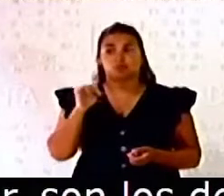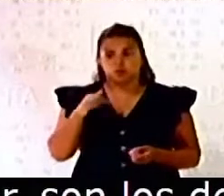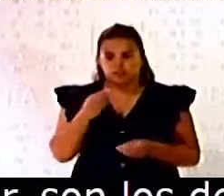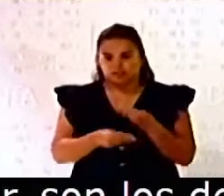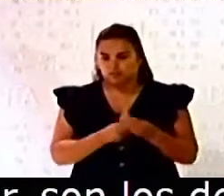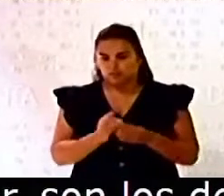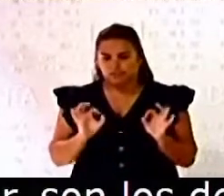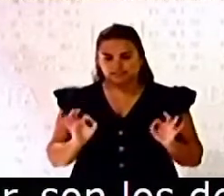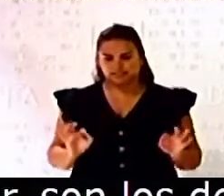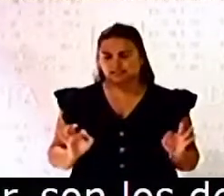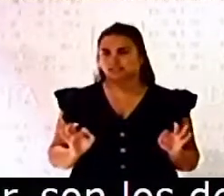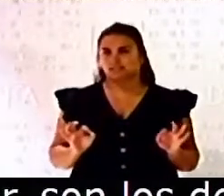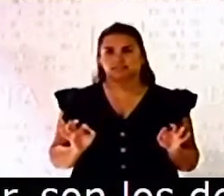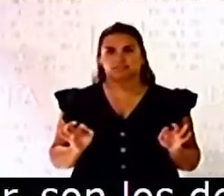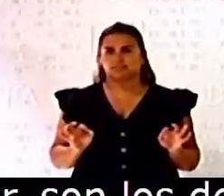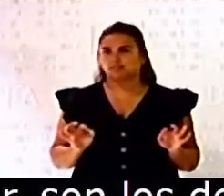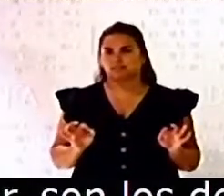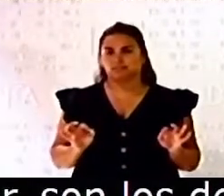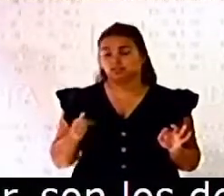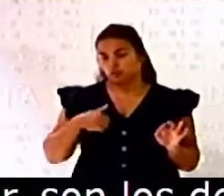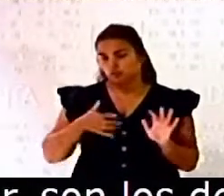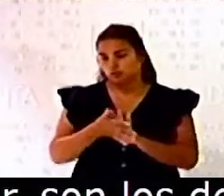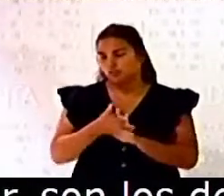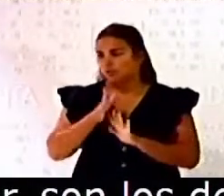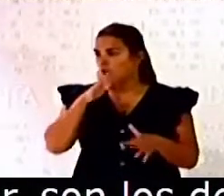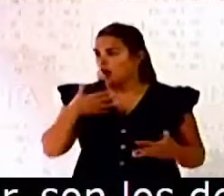esto que les acabo de explicar,